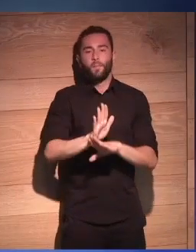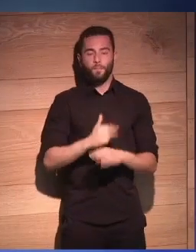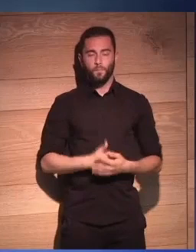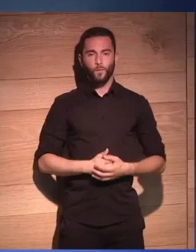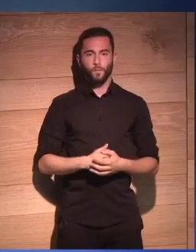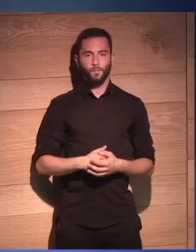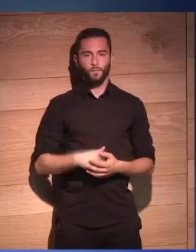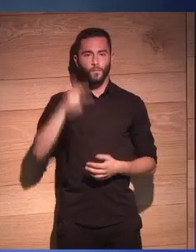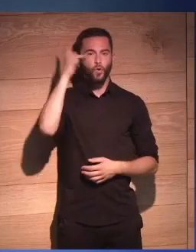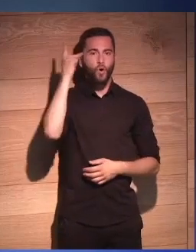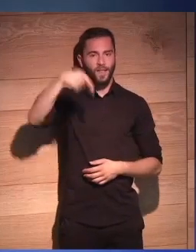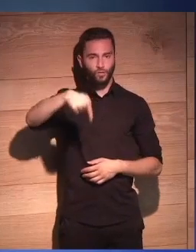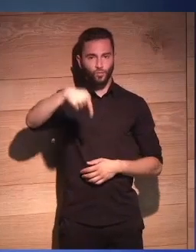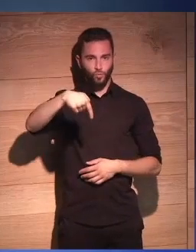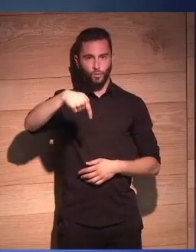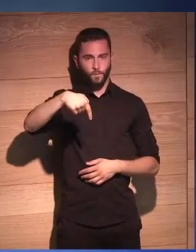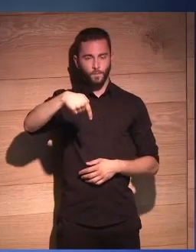que en Corea del Sur